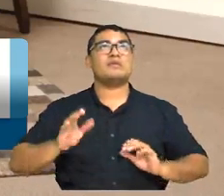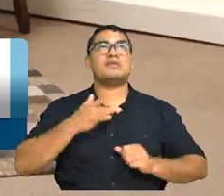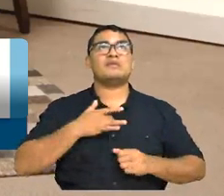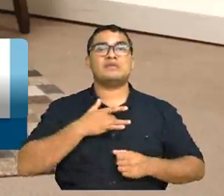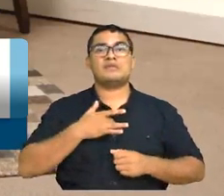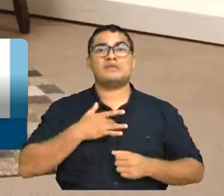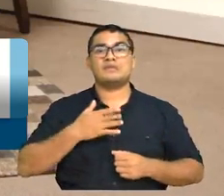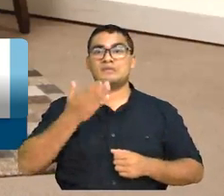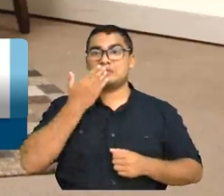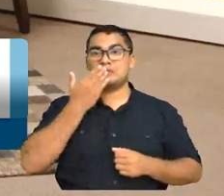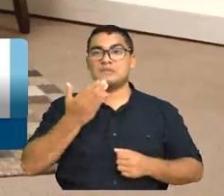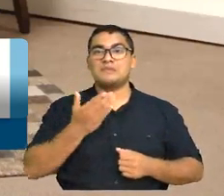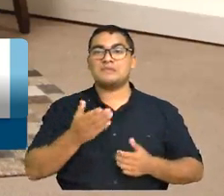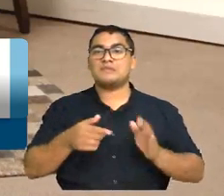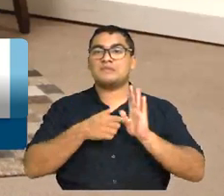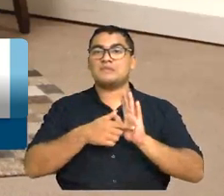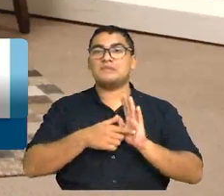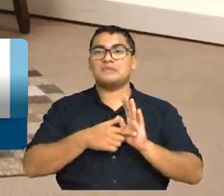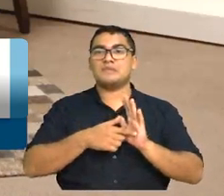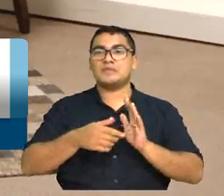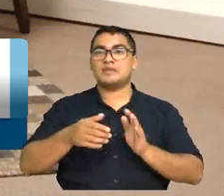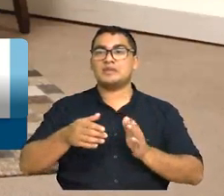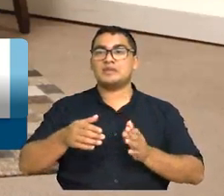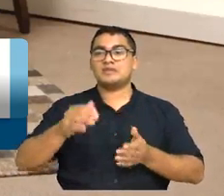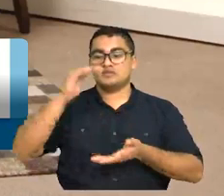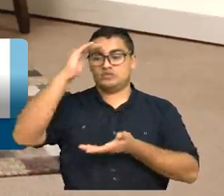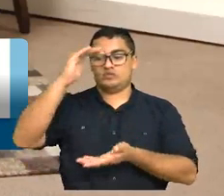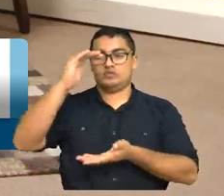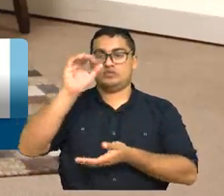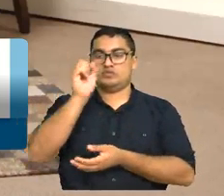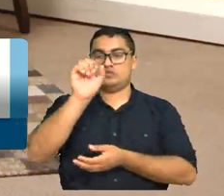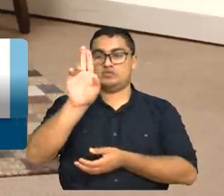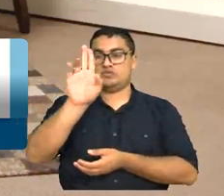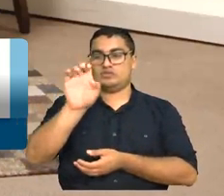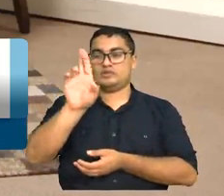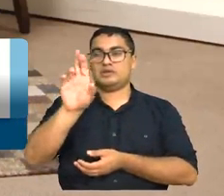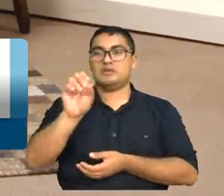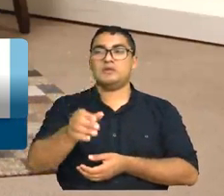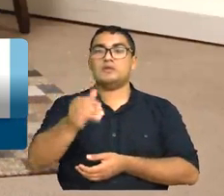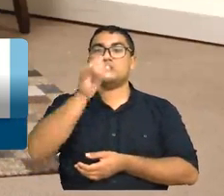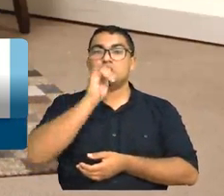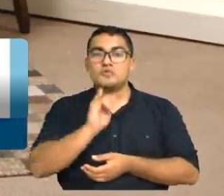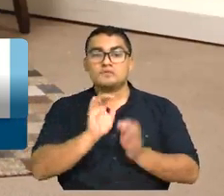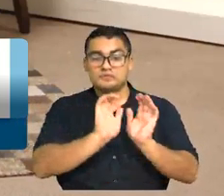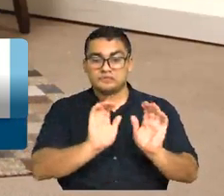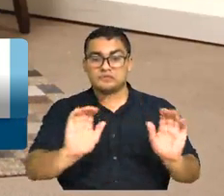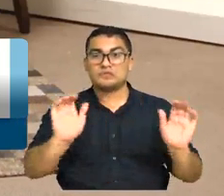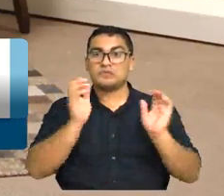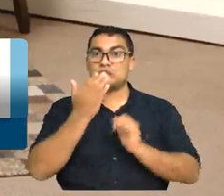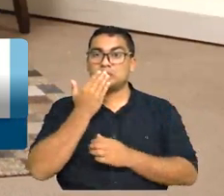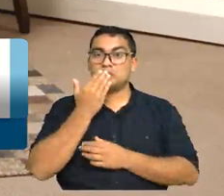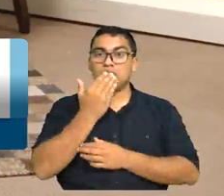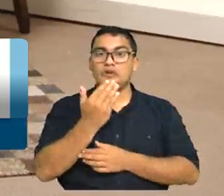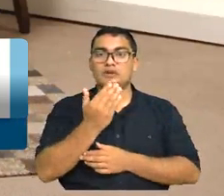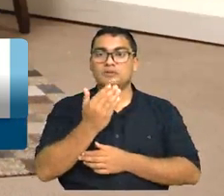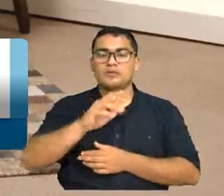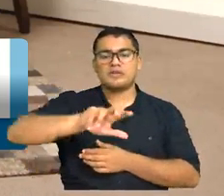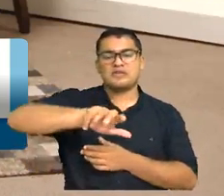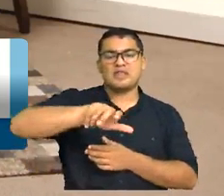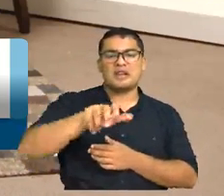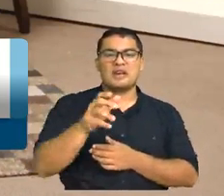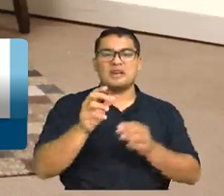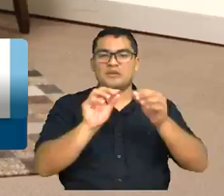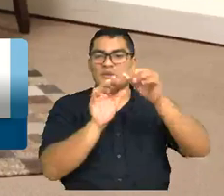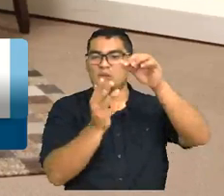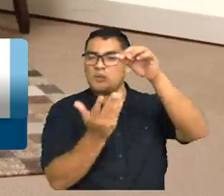para el organismo. Hay unos que ya vienen elaborados, ya los venden elaborados. ¿Son buenos eso para los niños? Sí, sí, pero fíjense. ¿Vienen con sabor? Sí, no hay ningún problema,